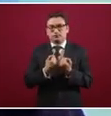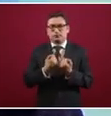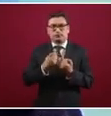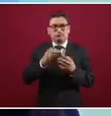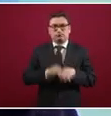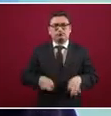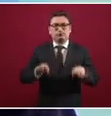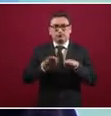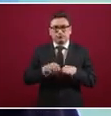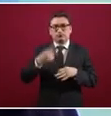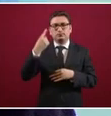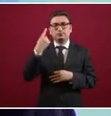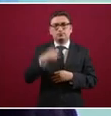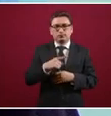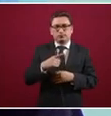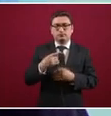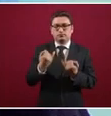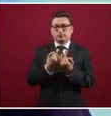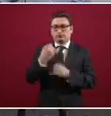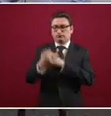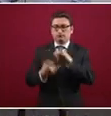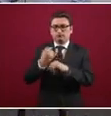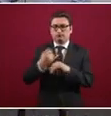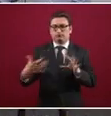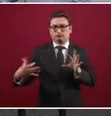cooperación internacional